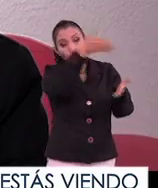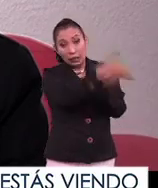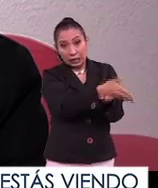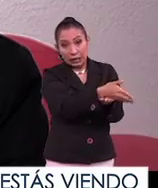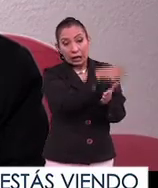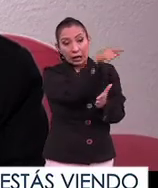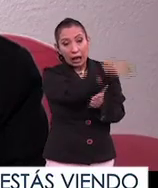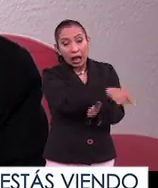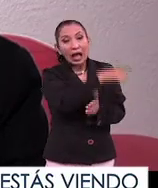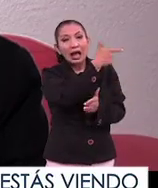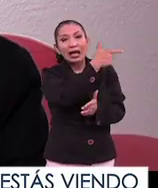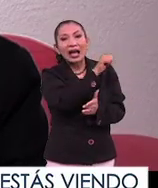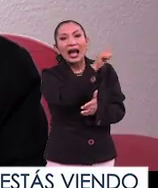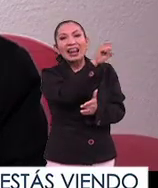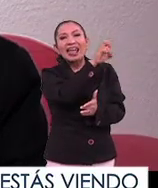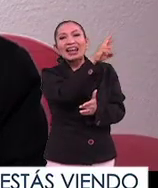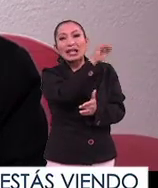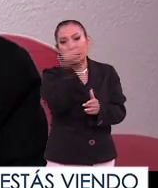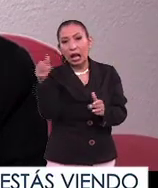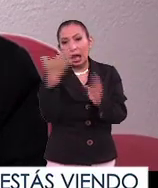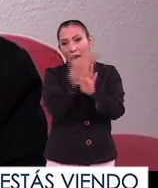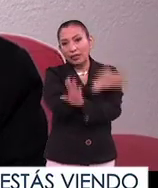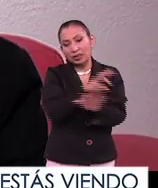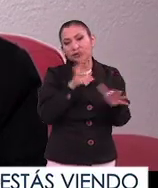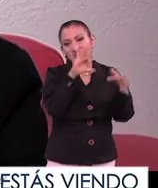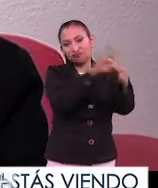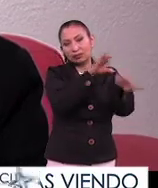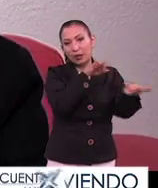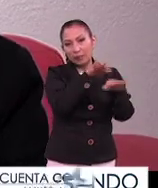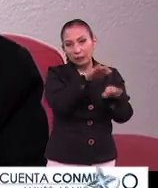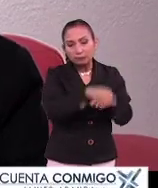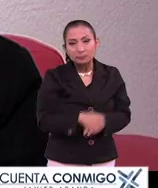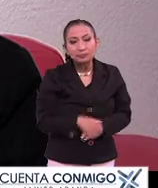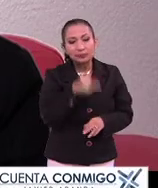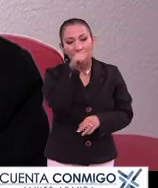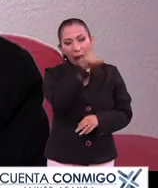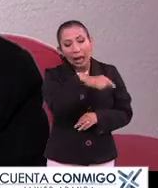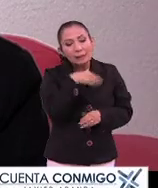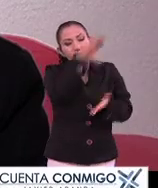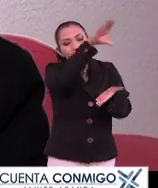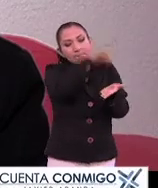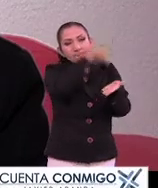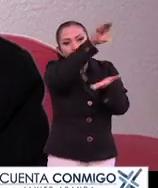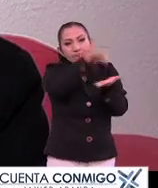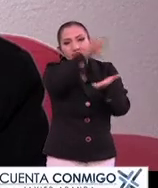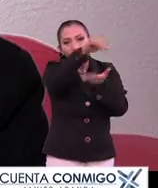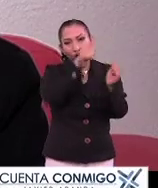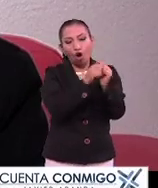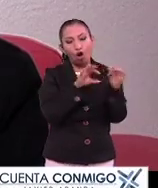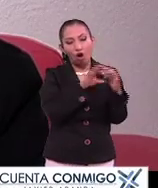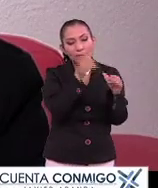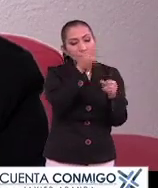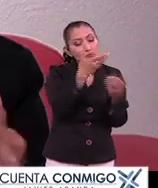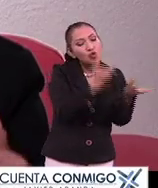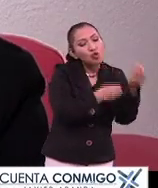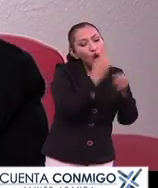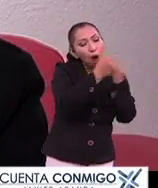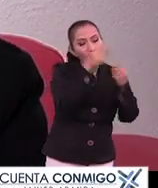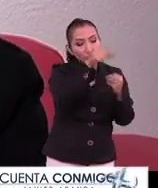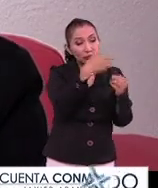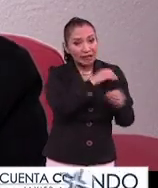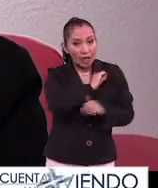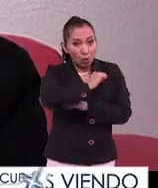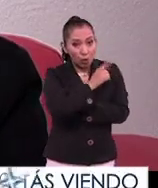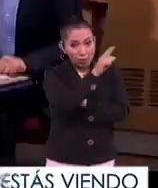asistir a las galerías con las que él ha trabajado. Ahí recopilamos junto con ellos la obra que